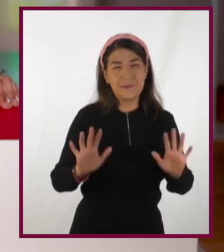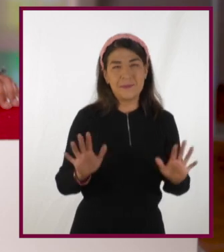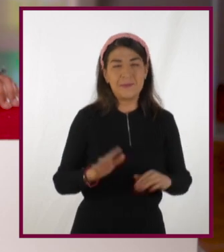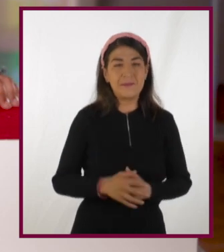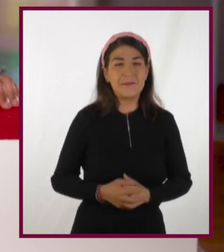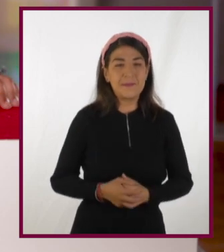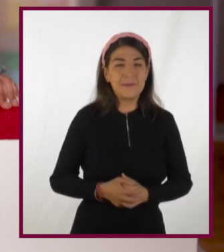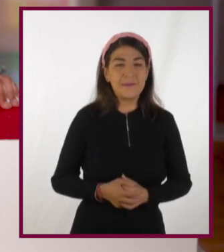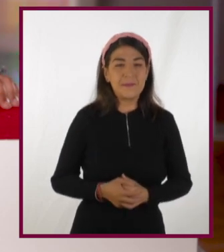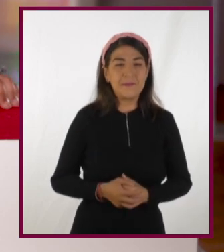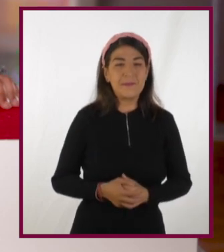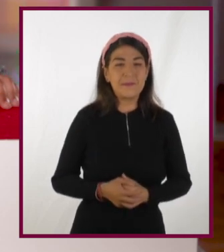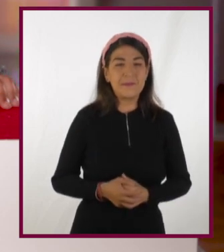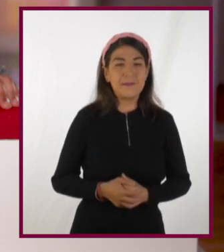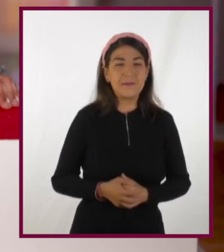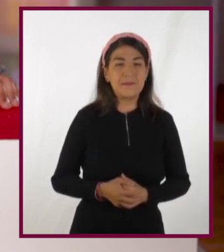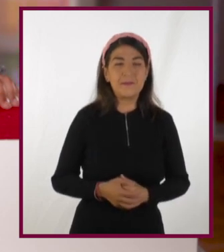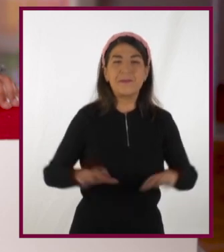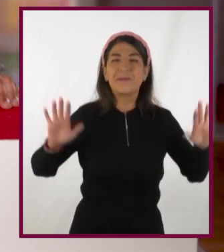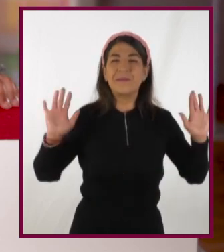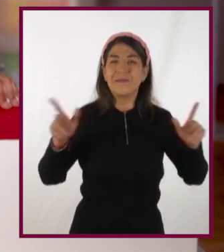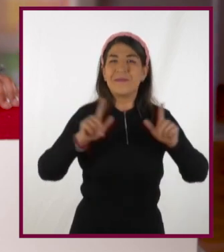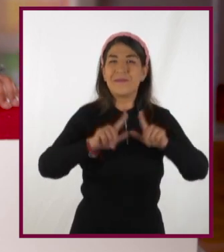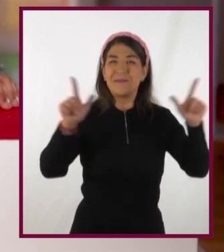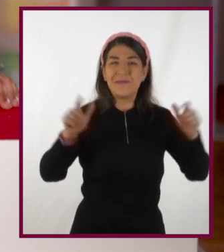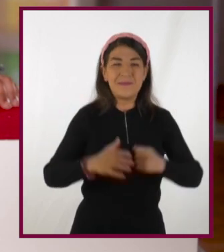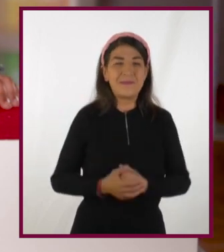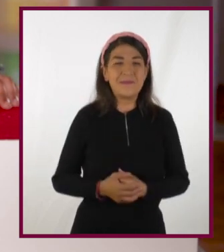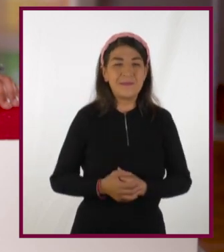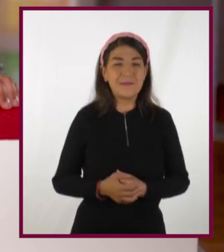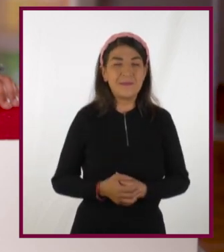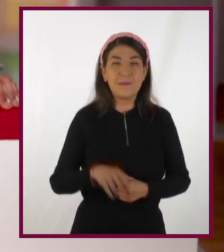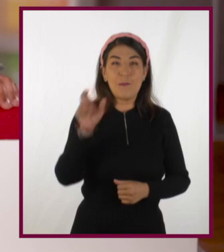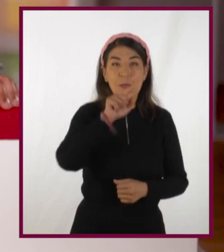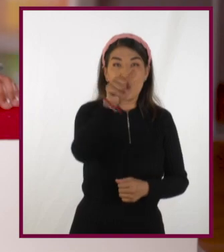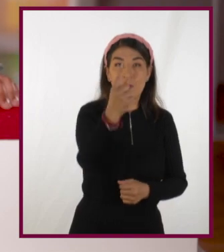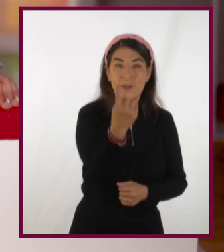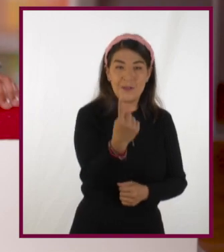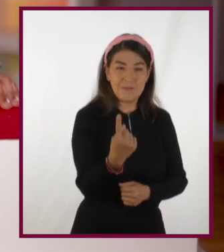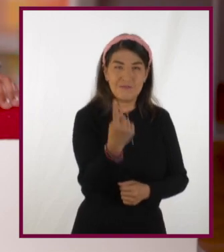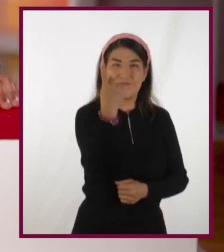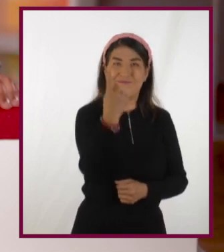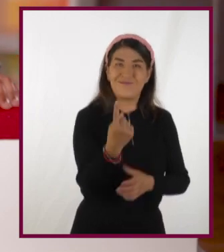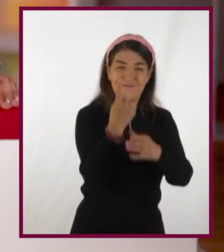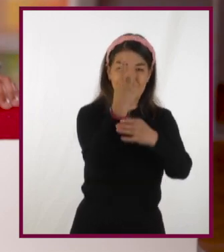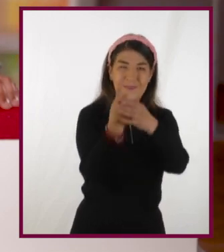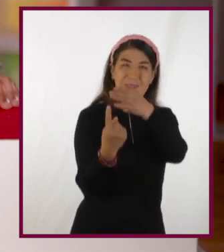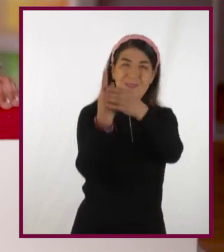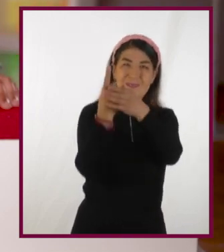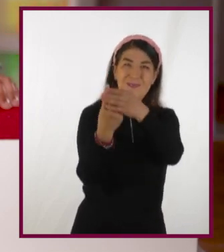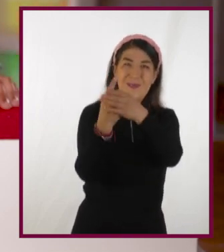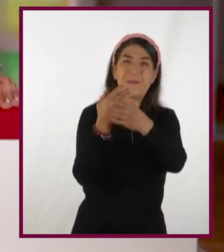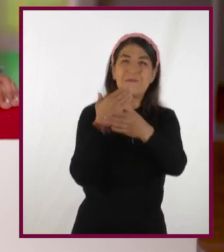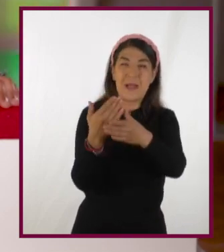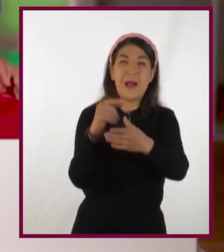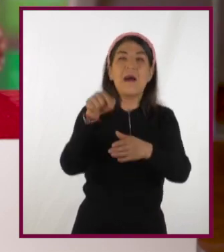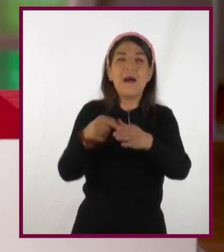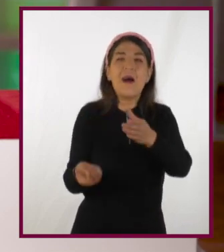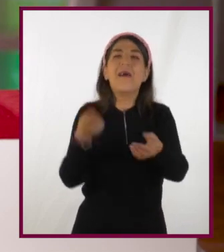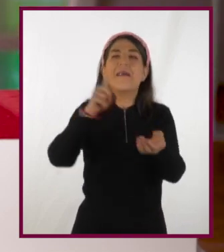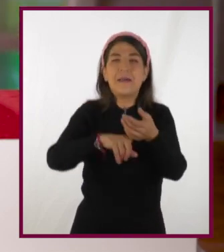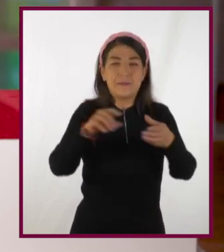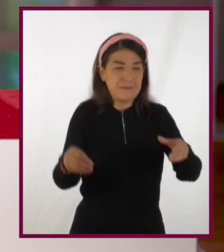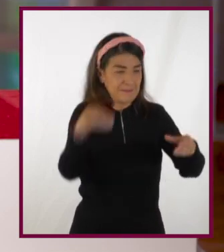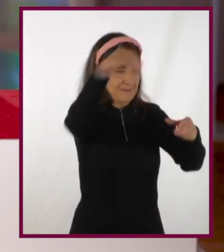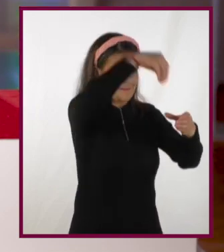Creo que con eso va a bastar. Ahí Listo. está, vertical. Una vez que flota como nosotros queremos, lo vamos a introducir